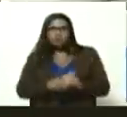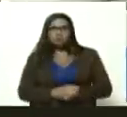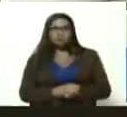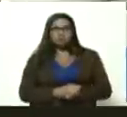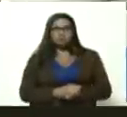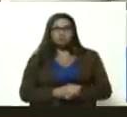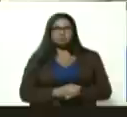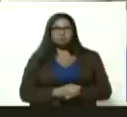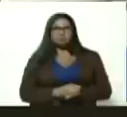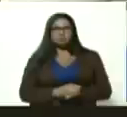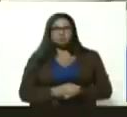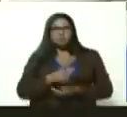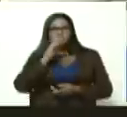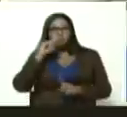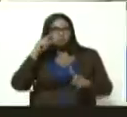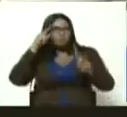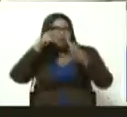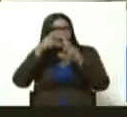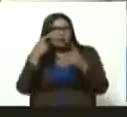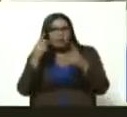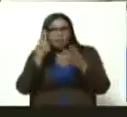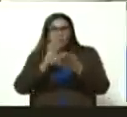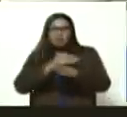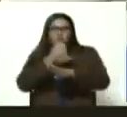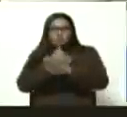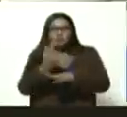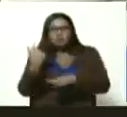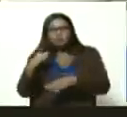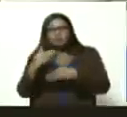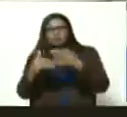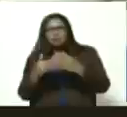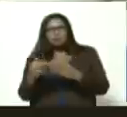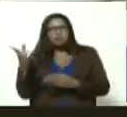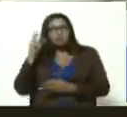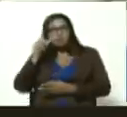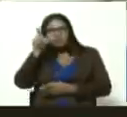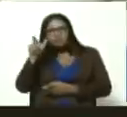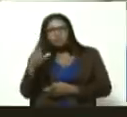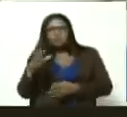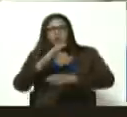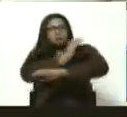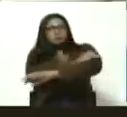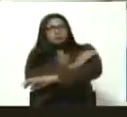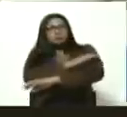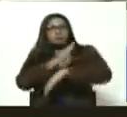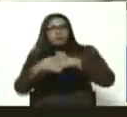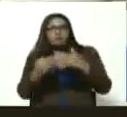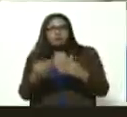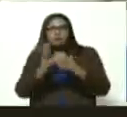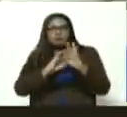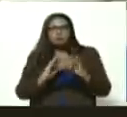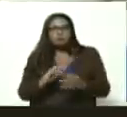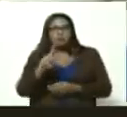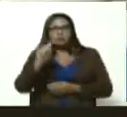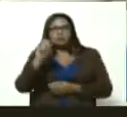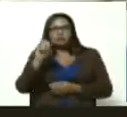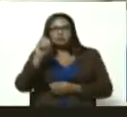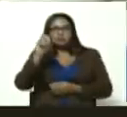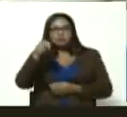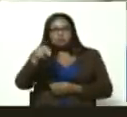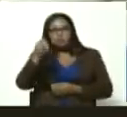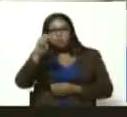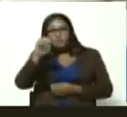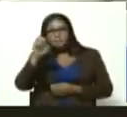no reconocer las culpas que han tenido los escuchas a alguien de los juicios incluidos del señor tomás socias